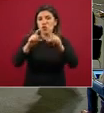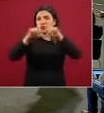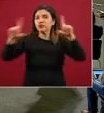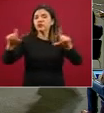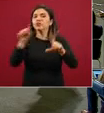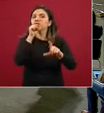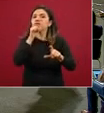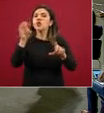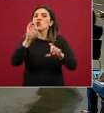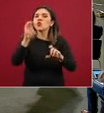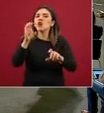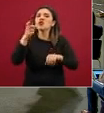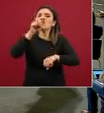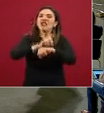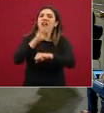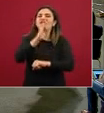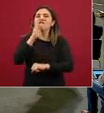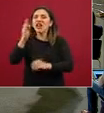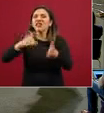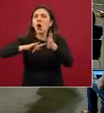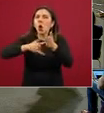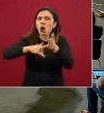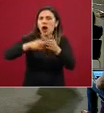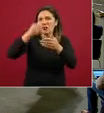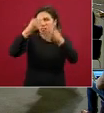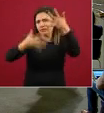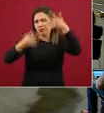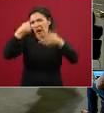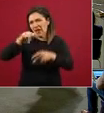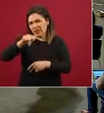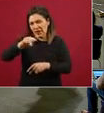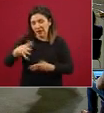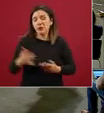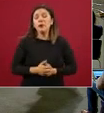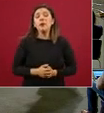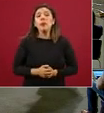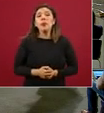tendrá la explicación con detalle de cómo está la programación.